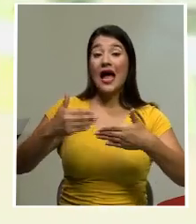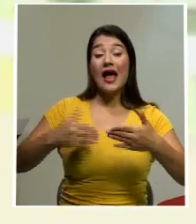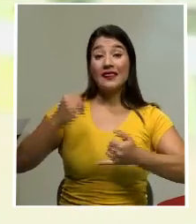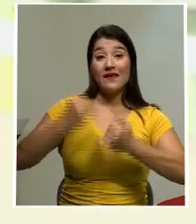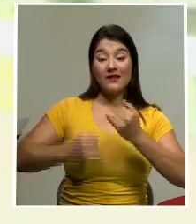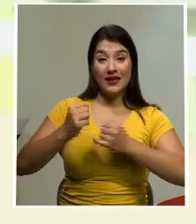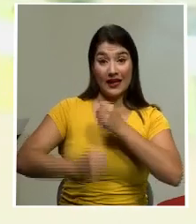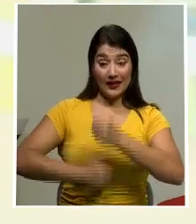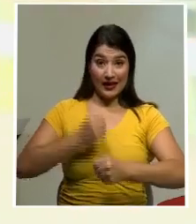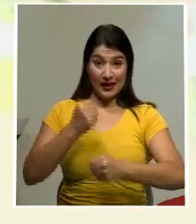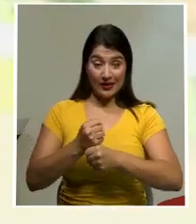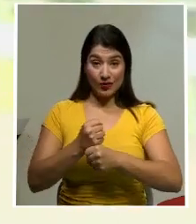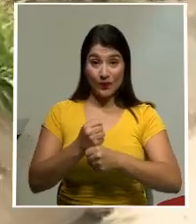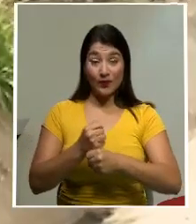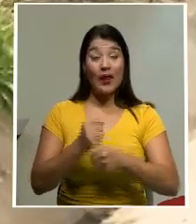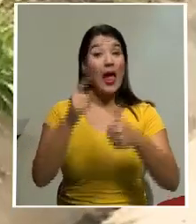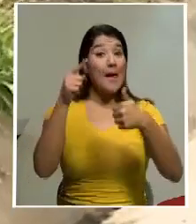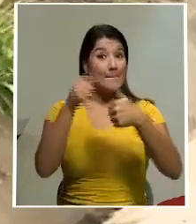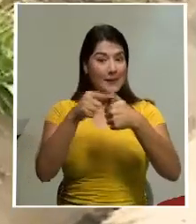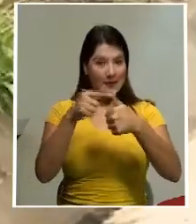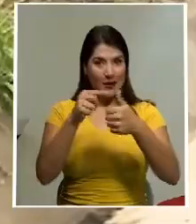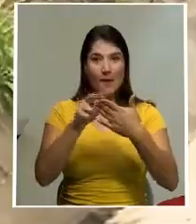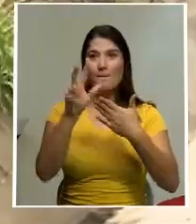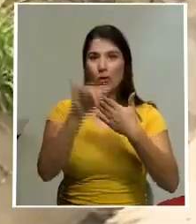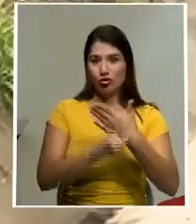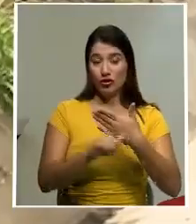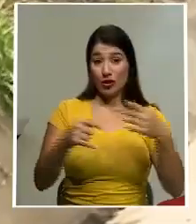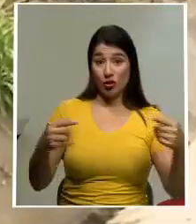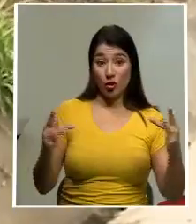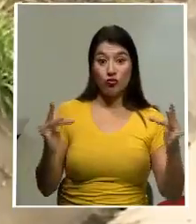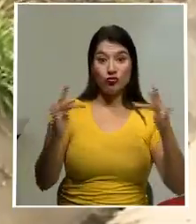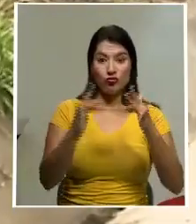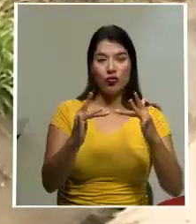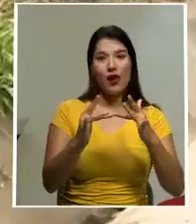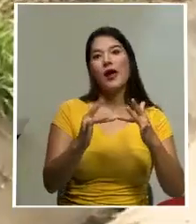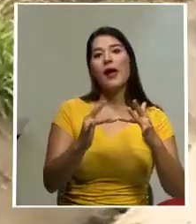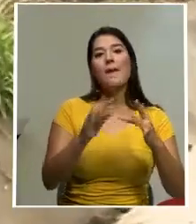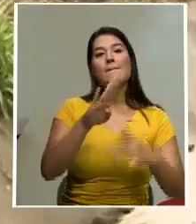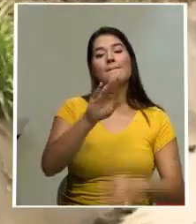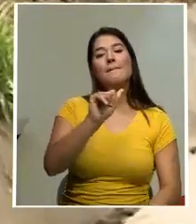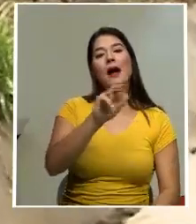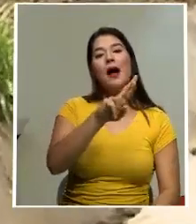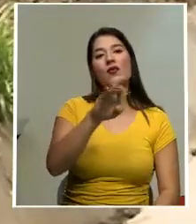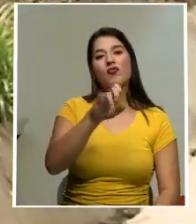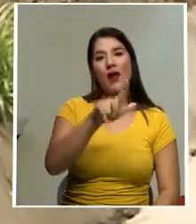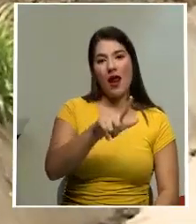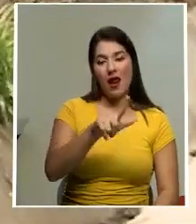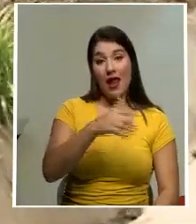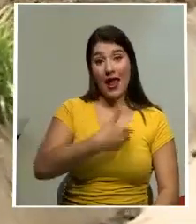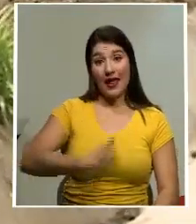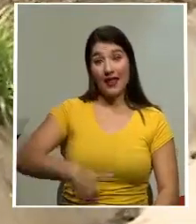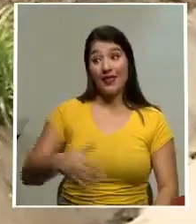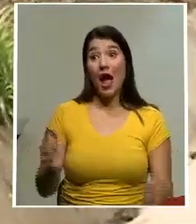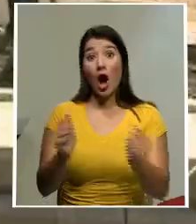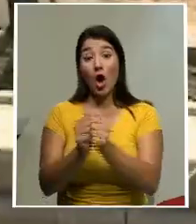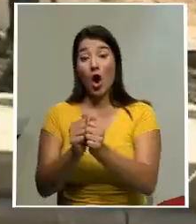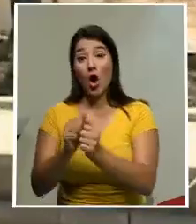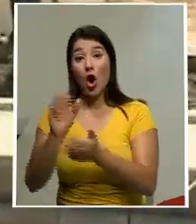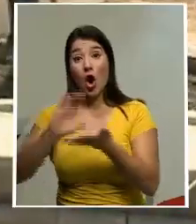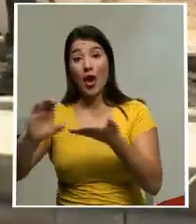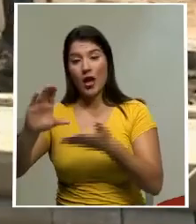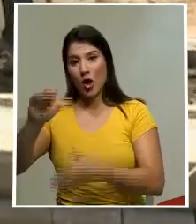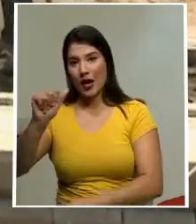de año. Esta primera de la intersección del Castela es la que primero se pondrá en